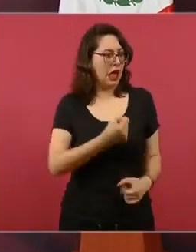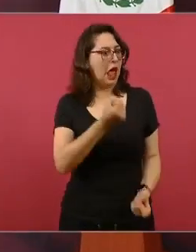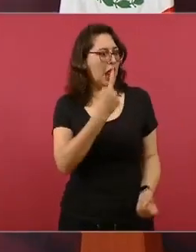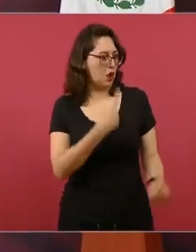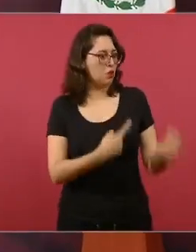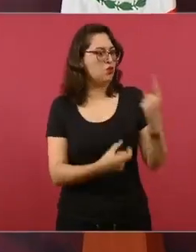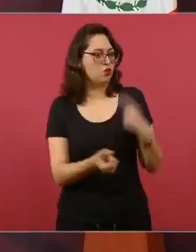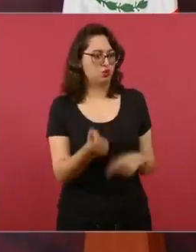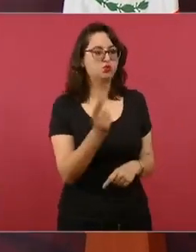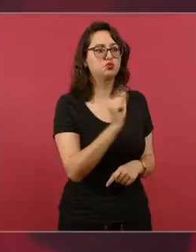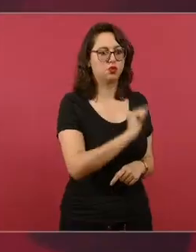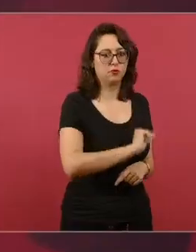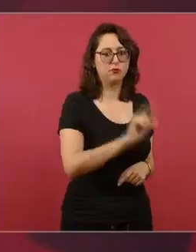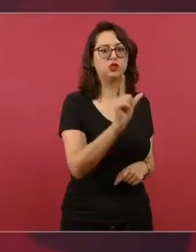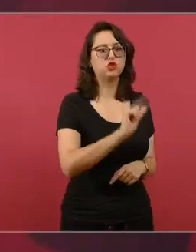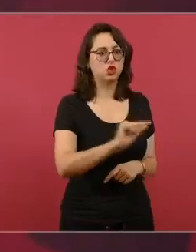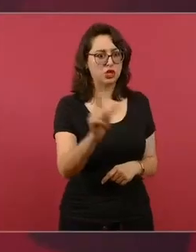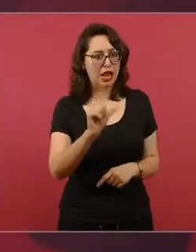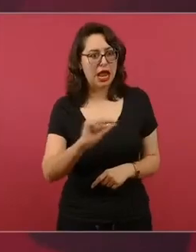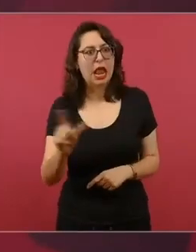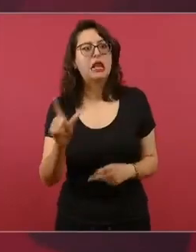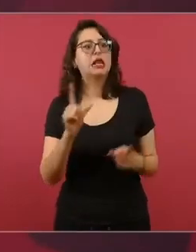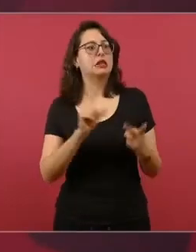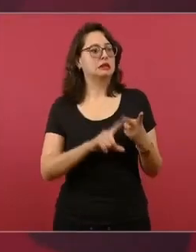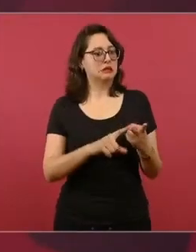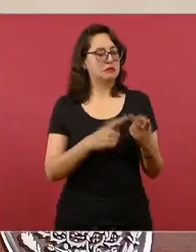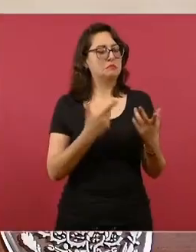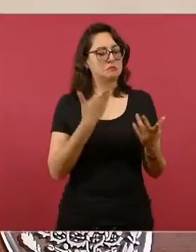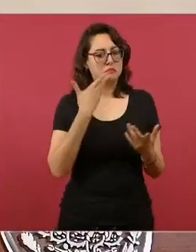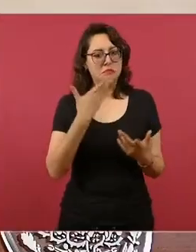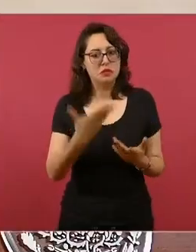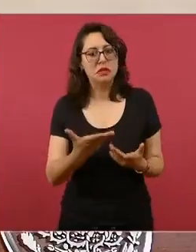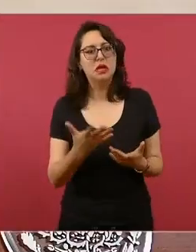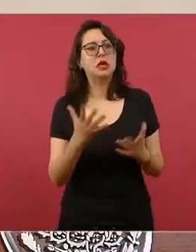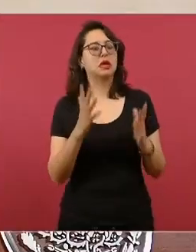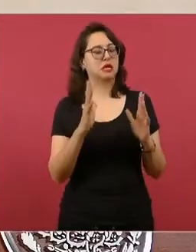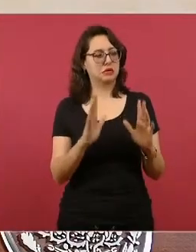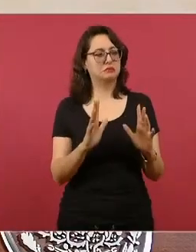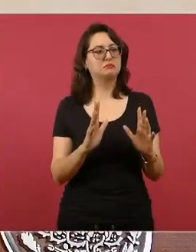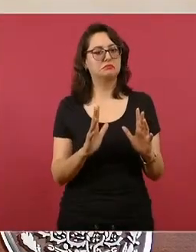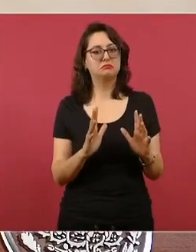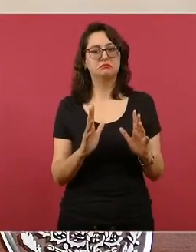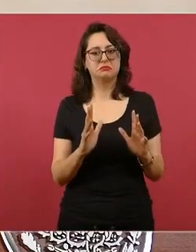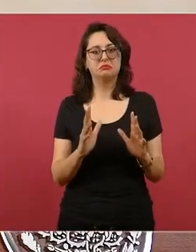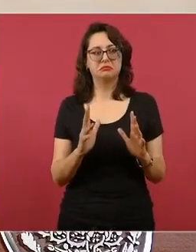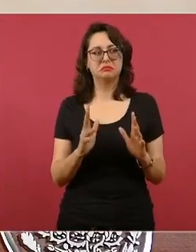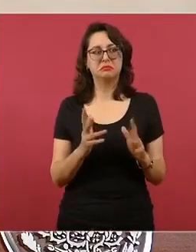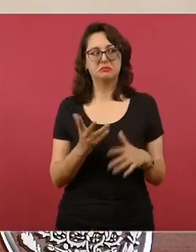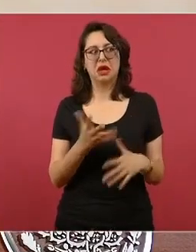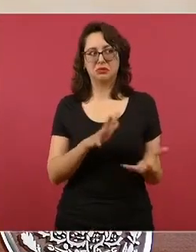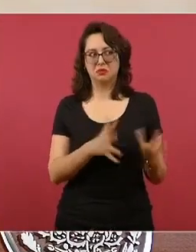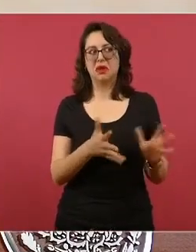están democratizados los medios, muy cerca del pueblo, muy distantes del poder.